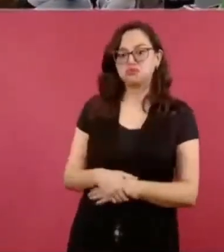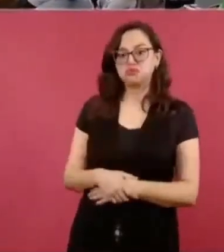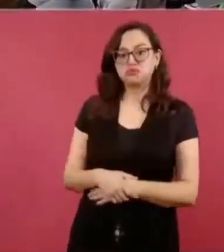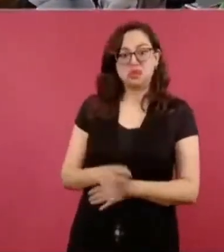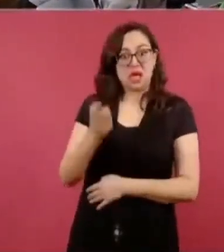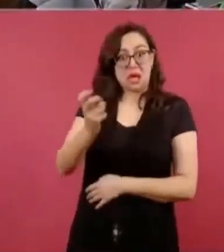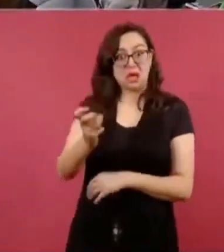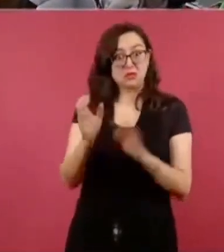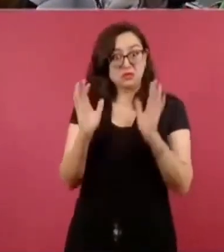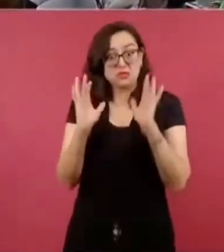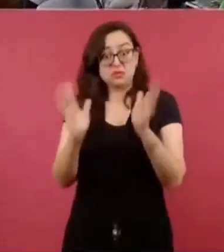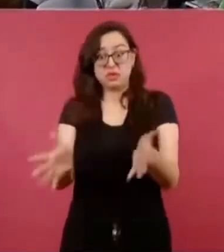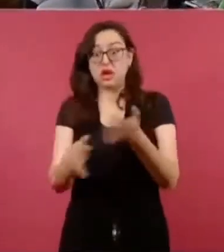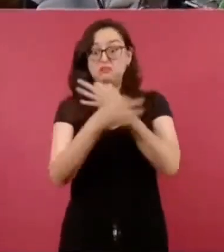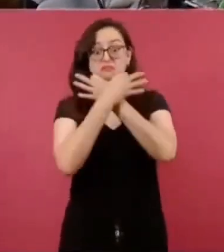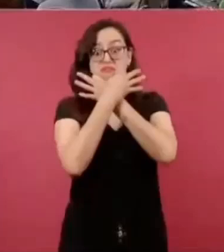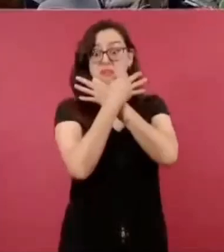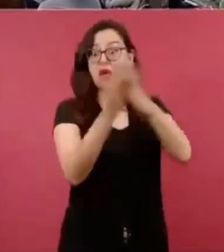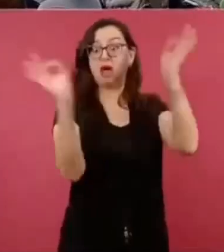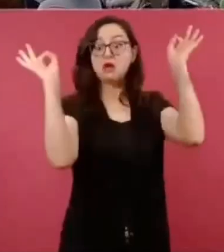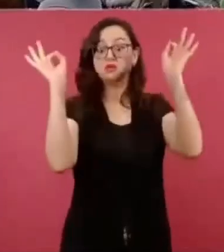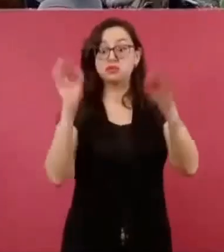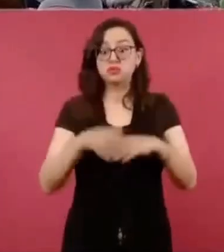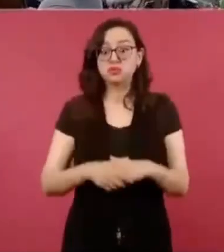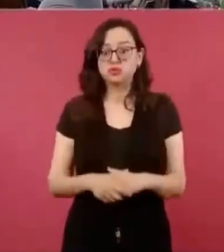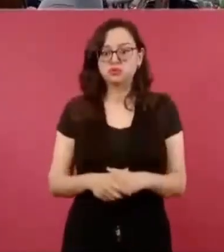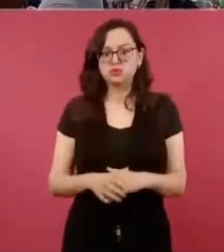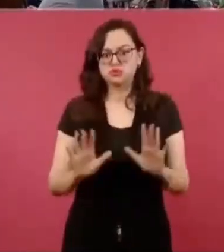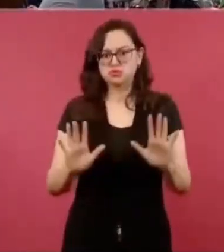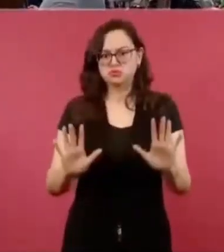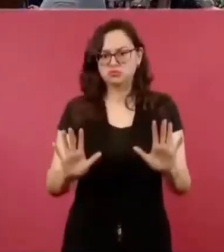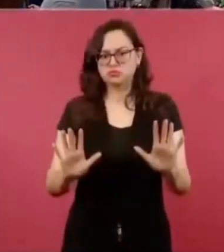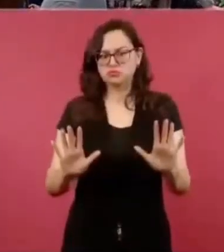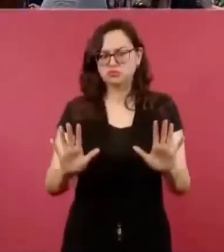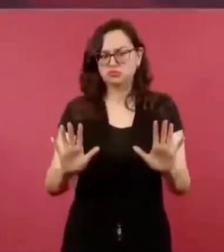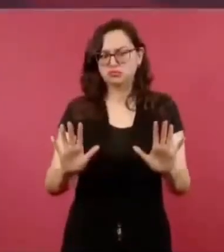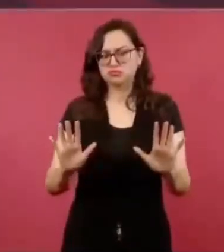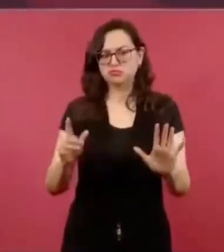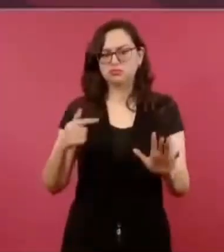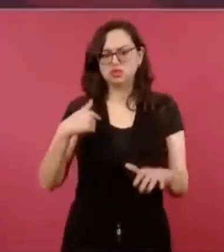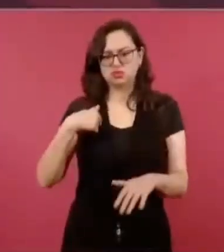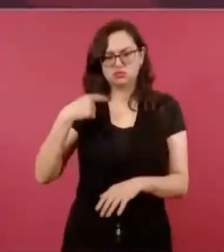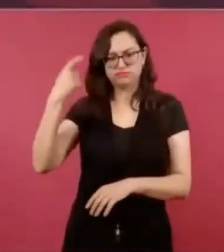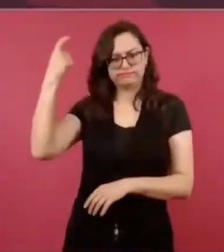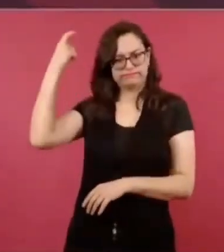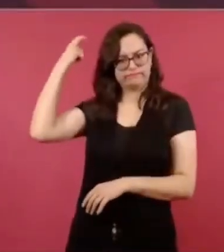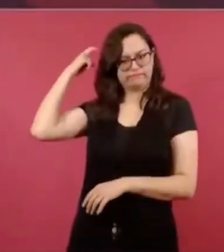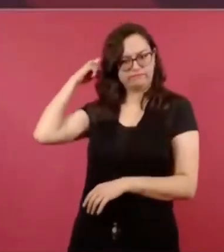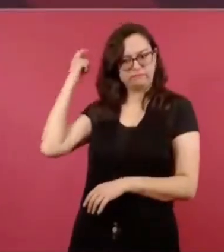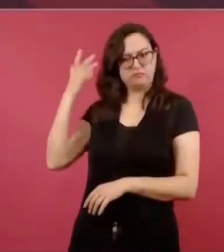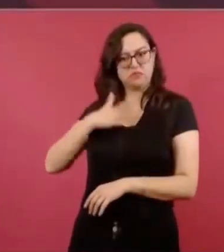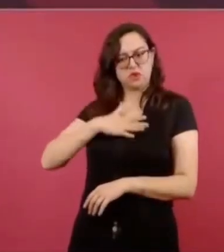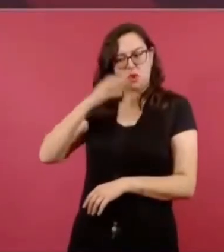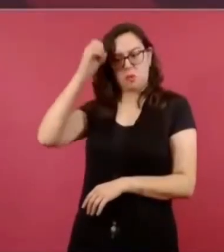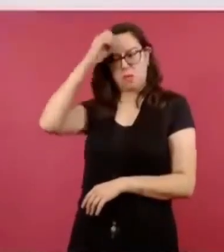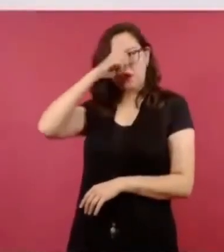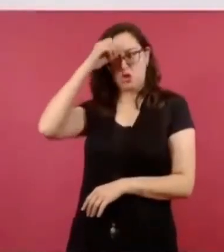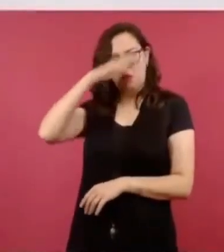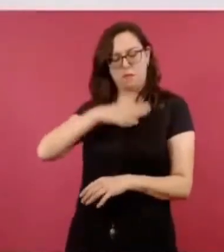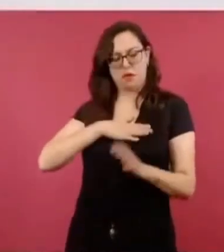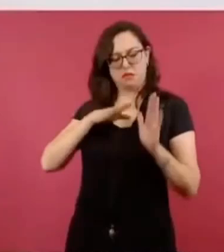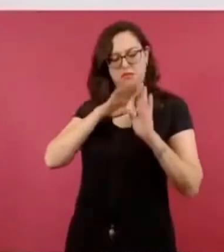aunque podamos estarlo pensando y aunque haya elementos. Ahora lo más